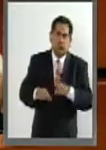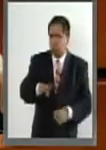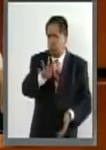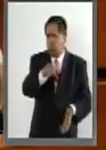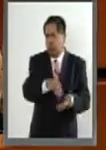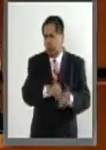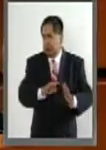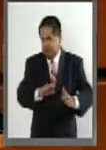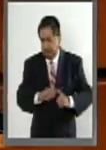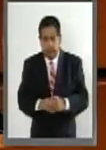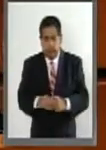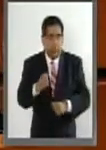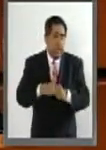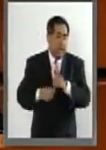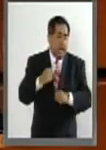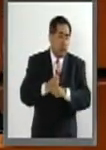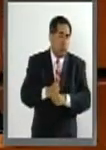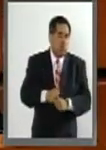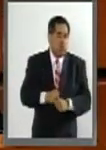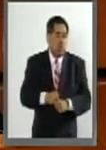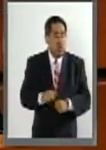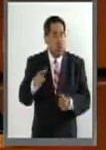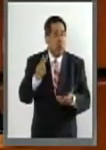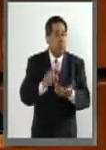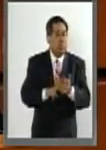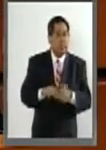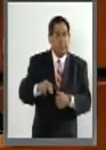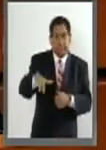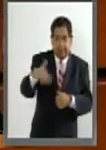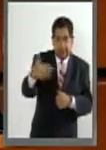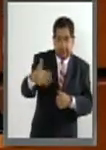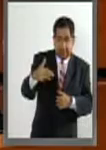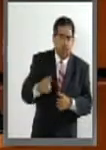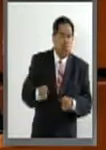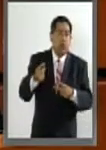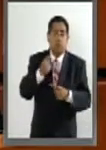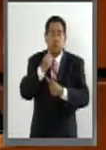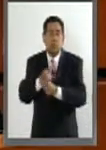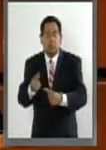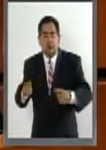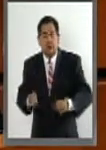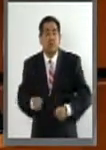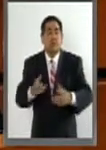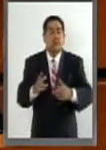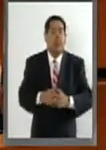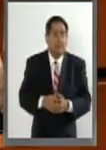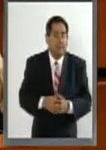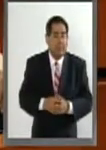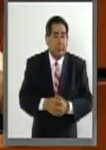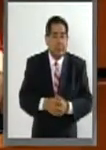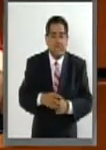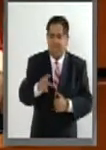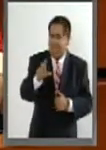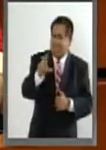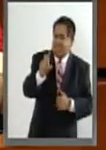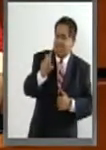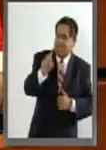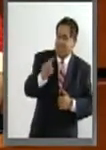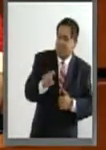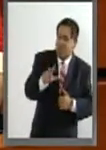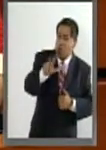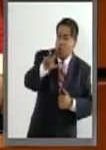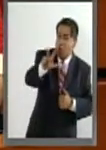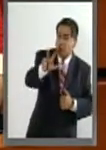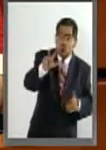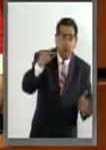4.000. En el año 2015 estamos hablando de